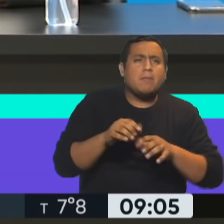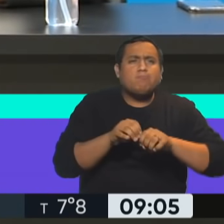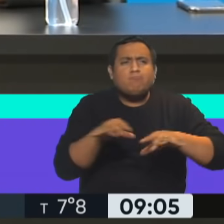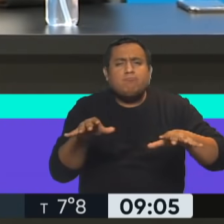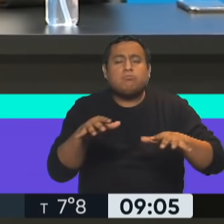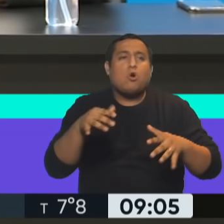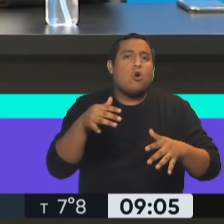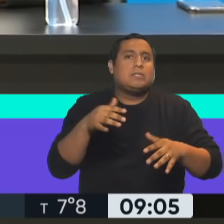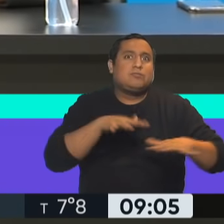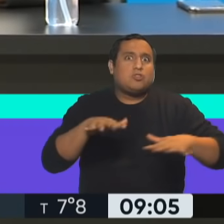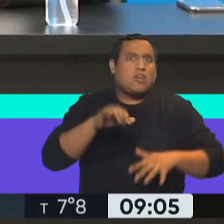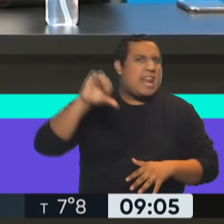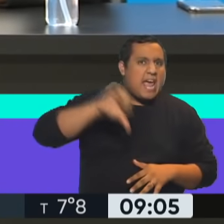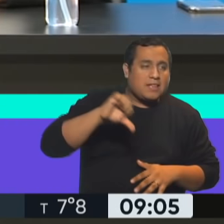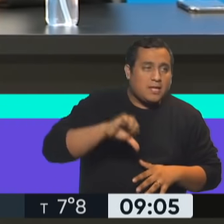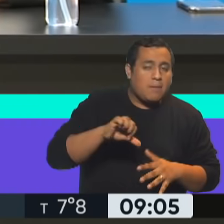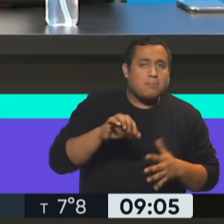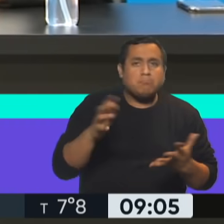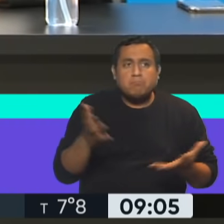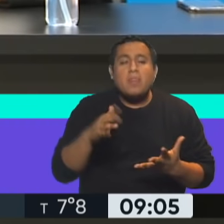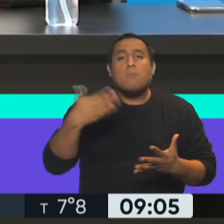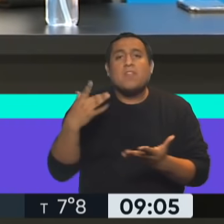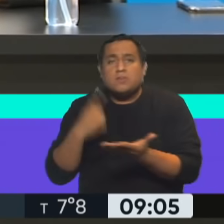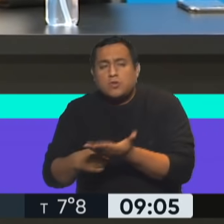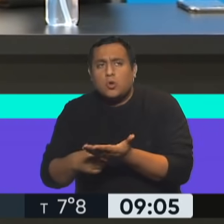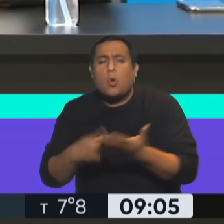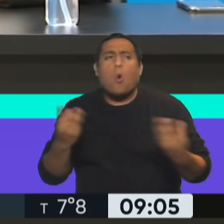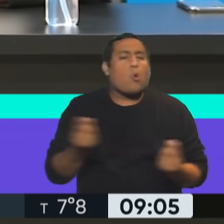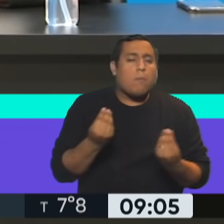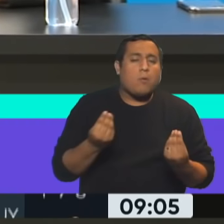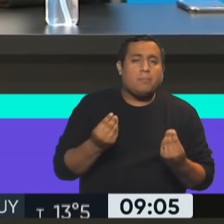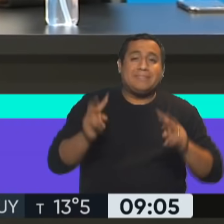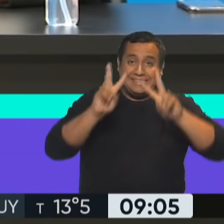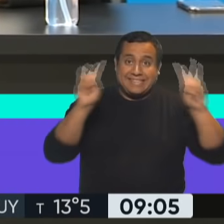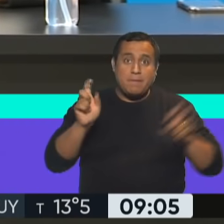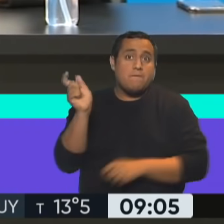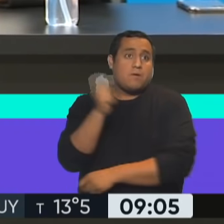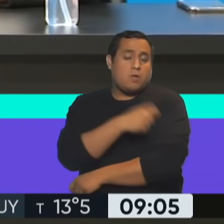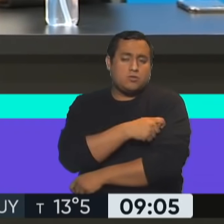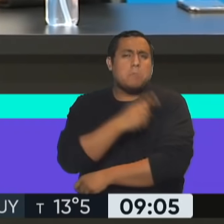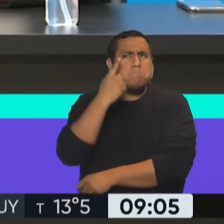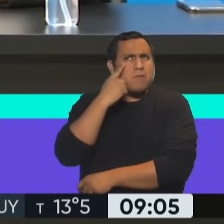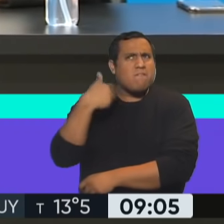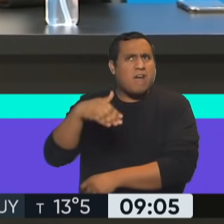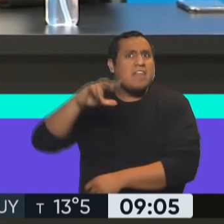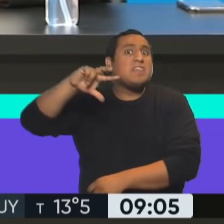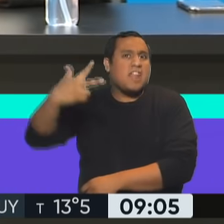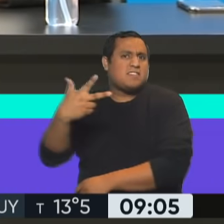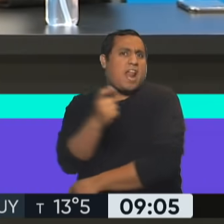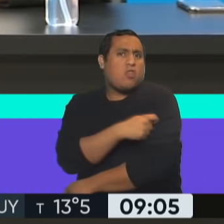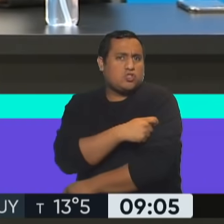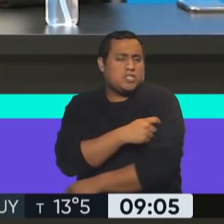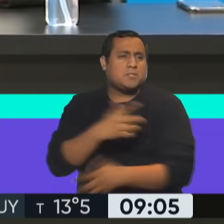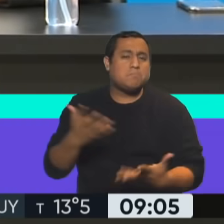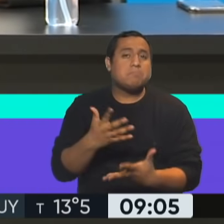también va a ir siendo día tras día. En lo que tiene que ver con las vacunas y con esta posibilidad de una tercera dosis, si más allá